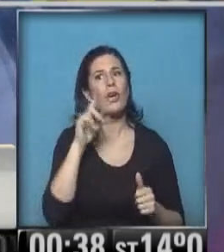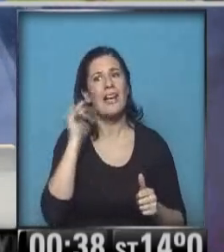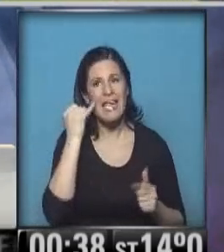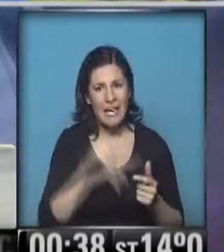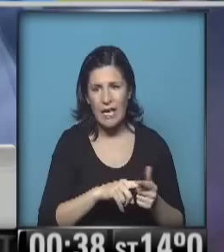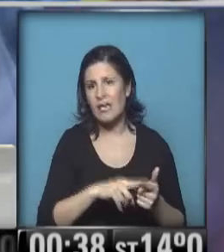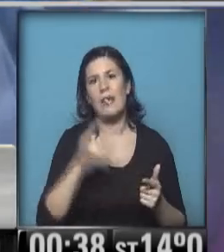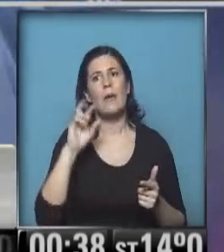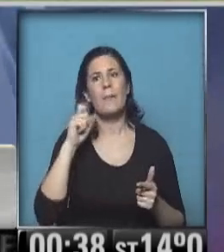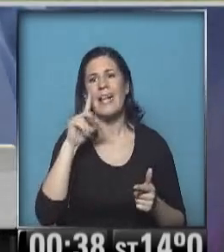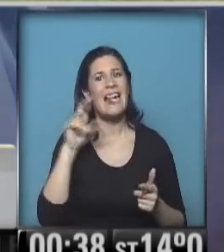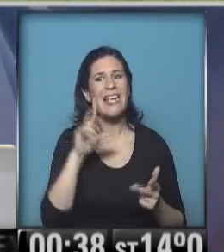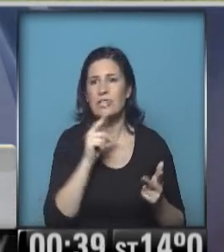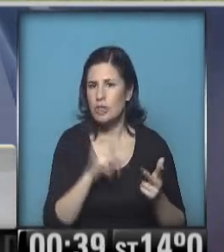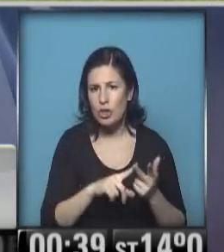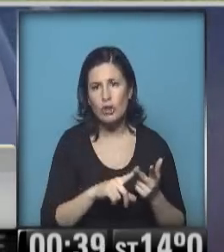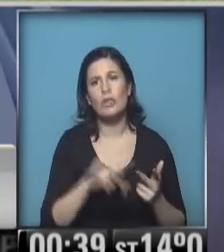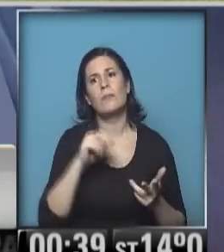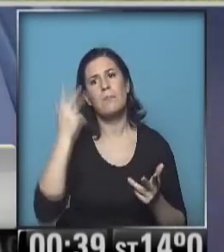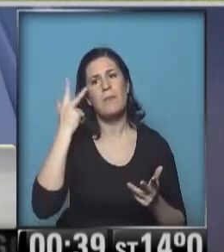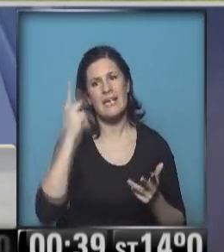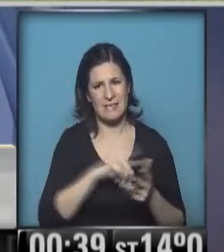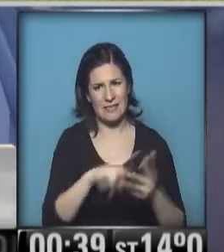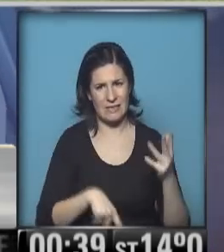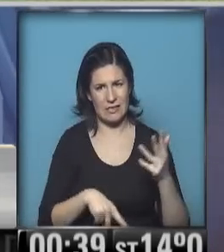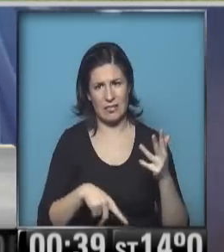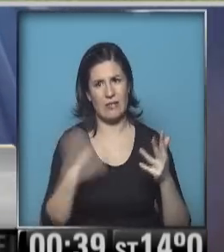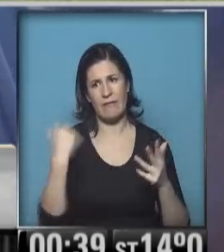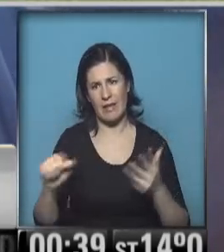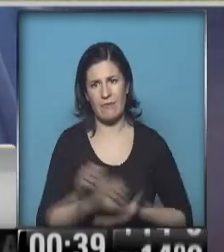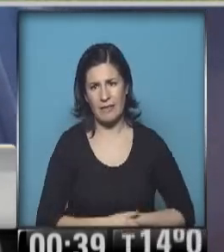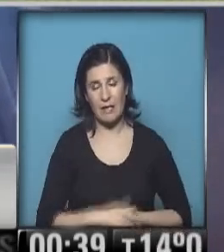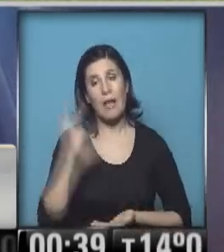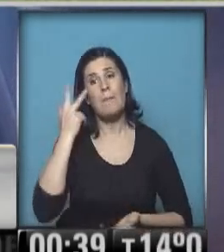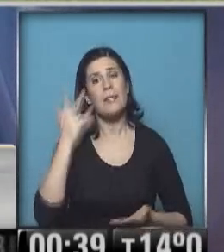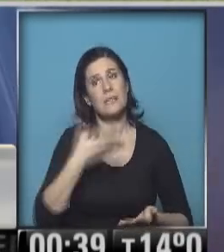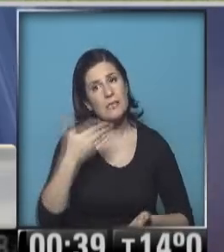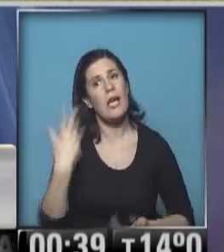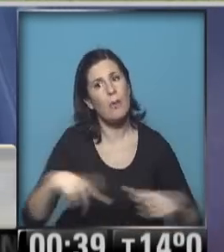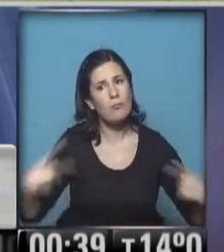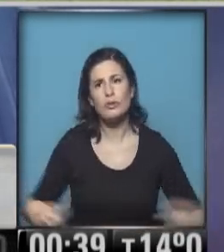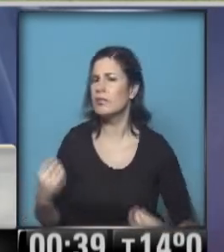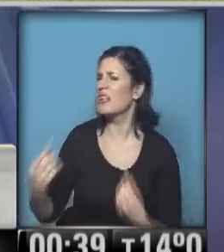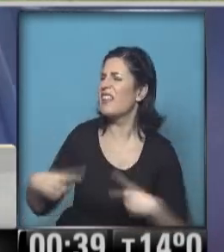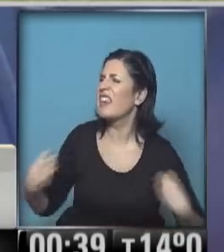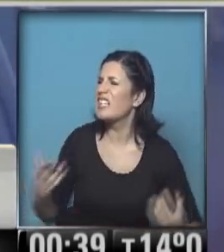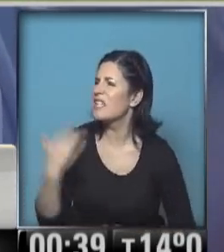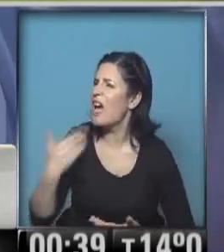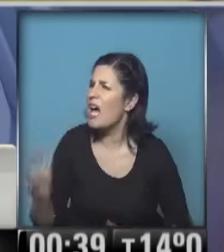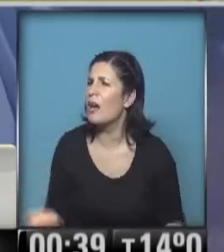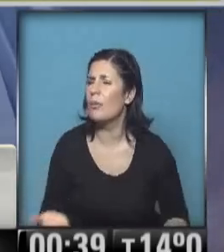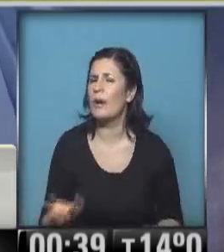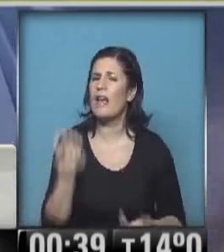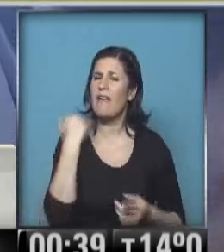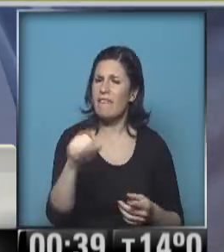Palacio. Lionel Messi, una de las bajas más importantes, porque muchísimo se habló en torno a Lionel Messi. ¿Y qué pasa Ezequiel "El Pocho" Lavezzi? De que se bajaba